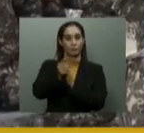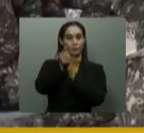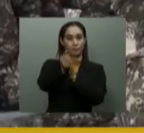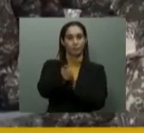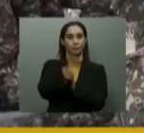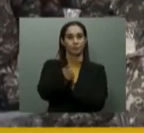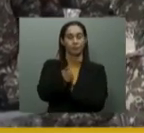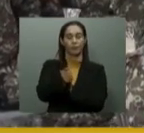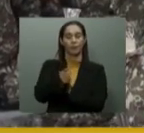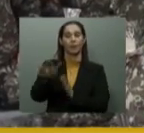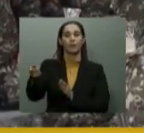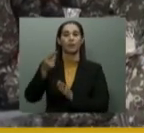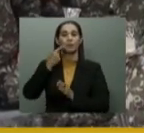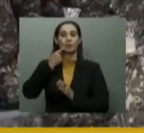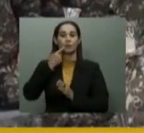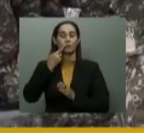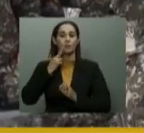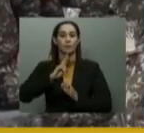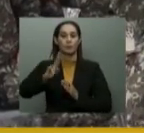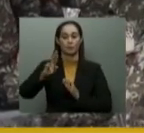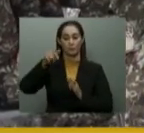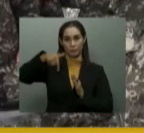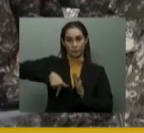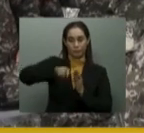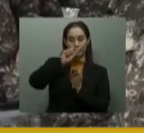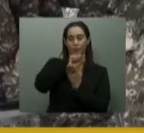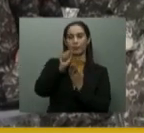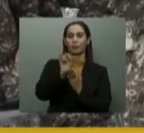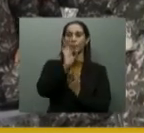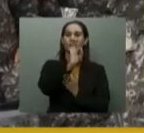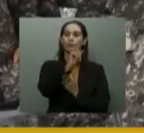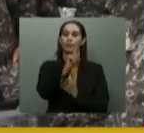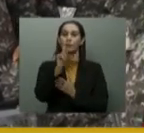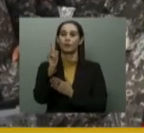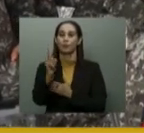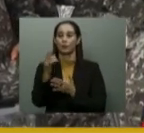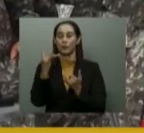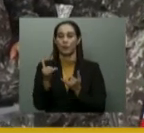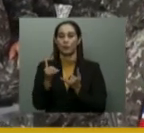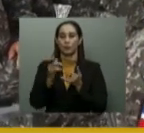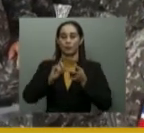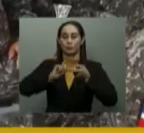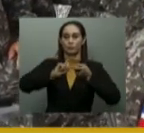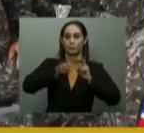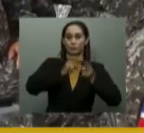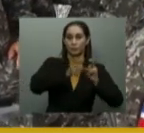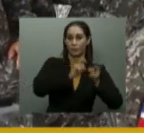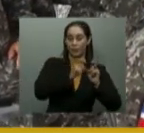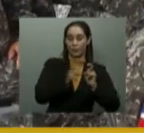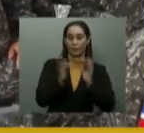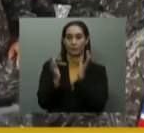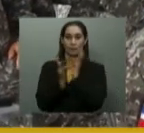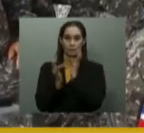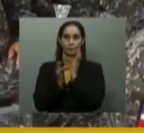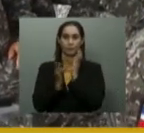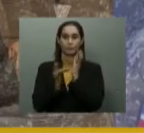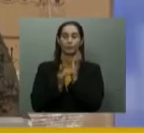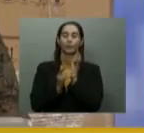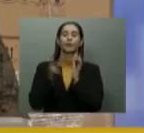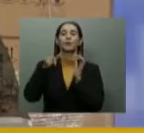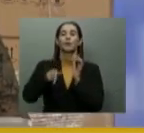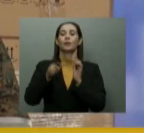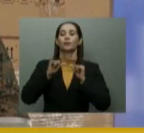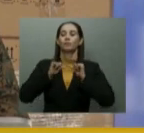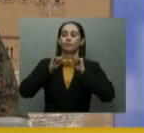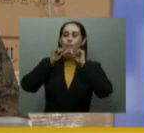formación en cultura general a la policía a la policía usted lo sorprende con cualquier mentira con cualquier caballa con cualquier